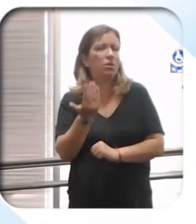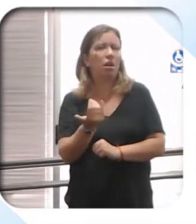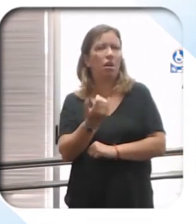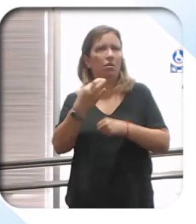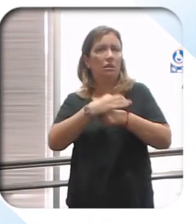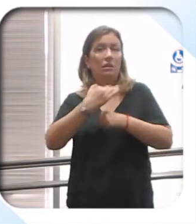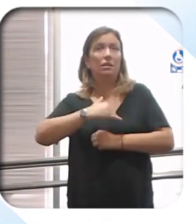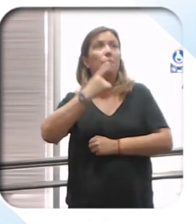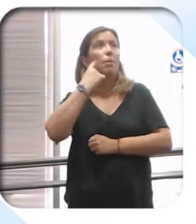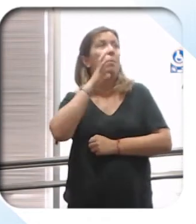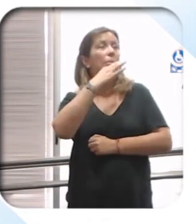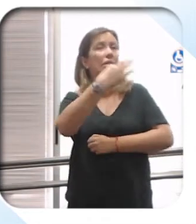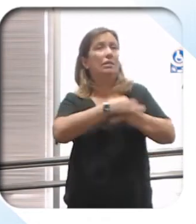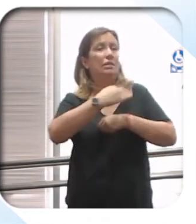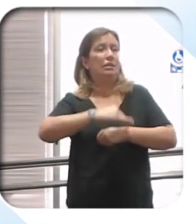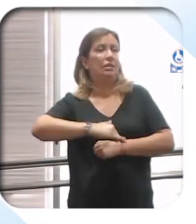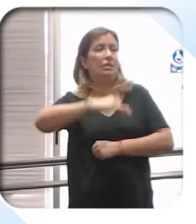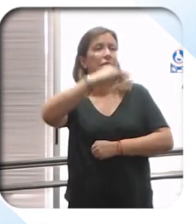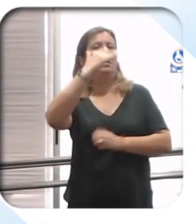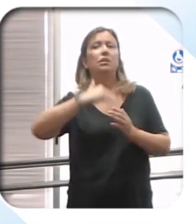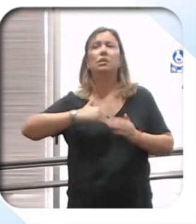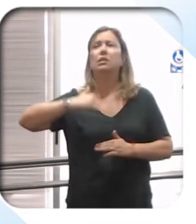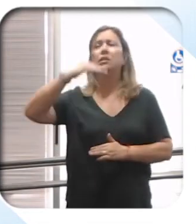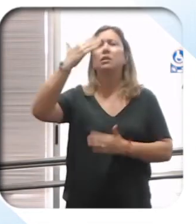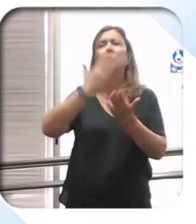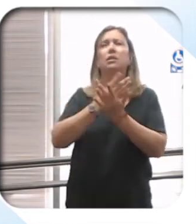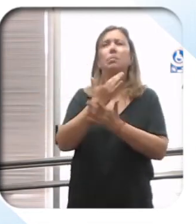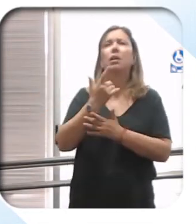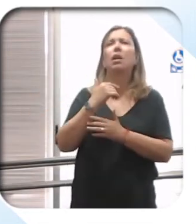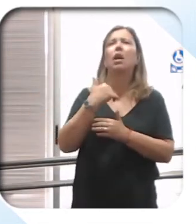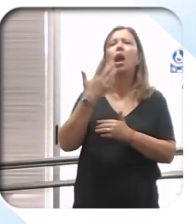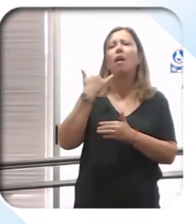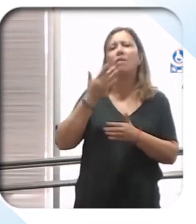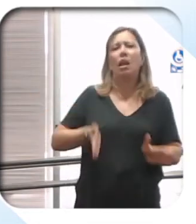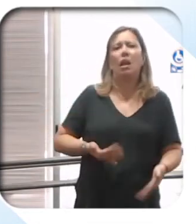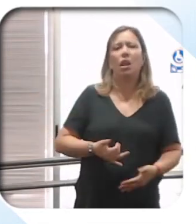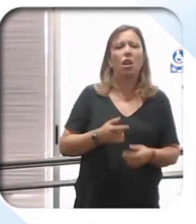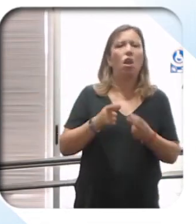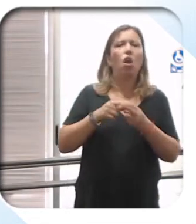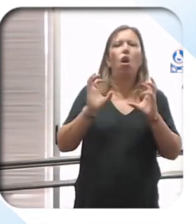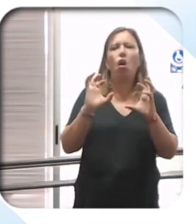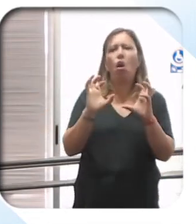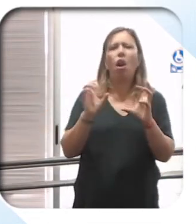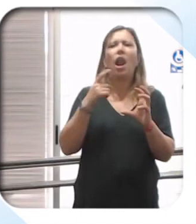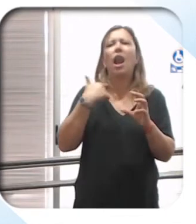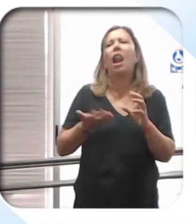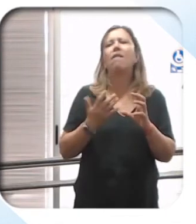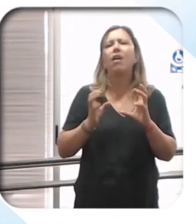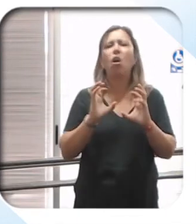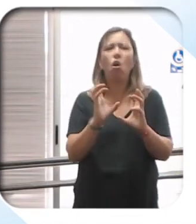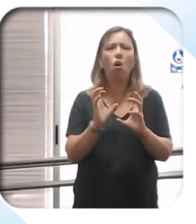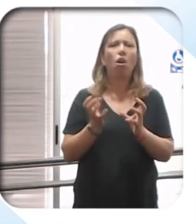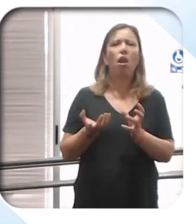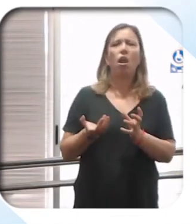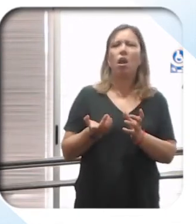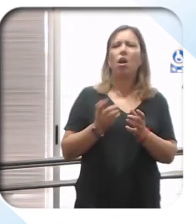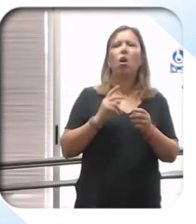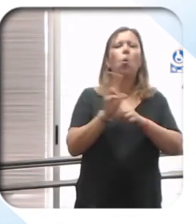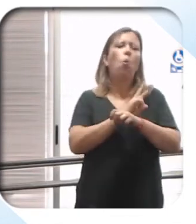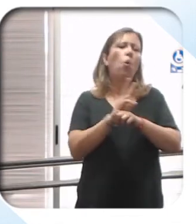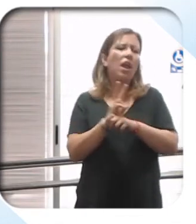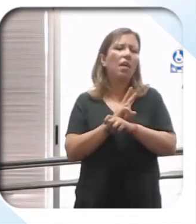en hemos crecido hablando de genitales como cola, lavate la cola, no de cuidado, no